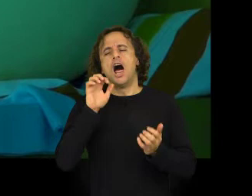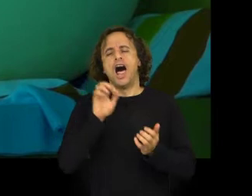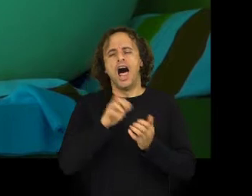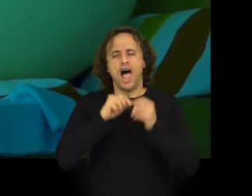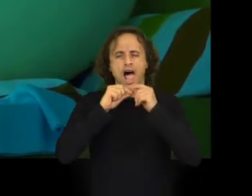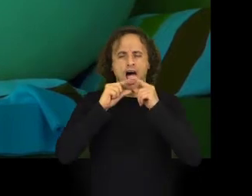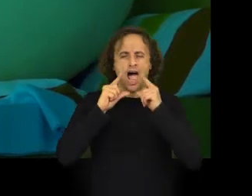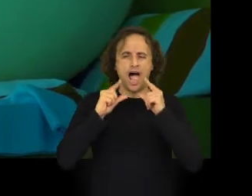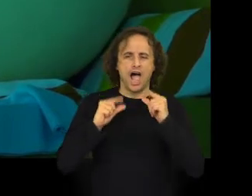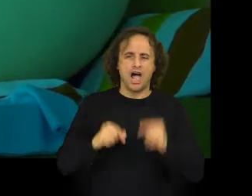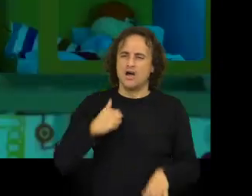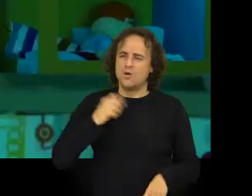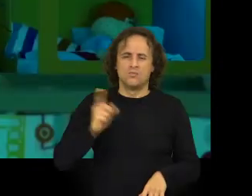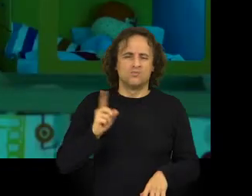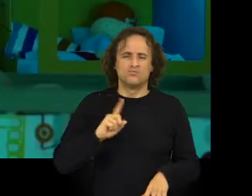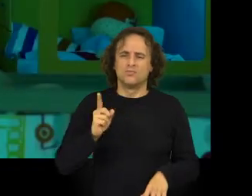Ai,